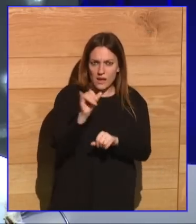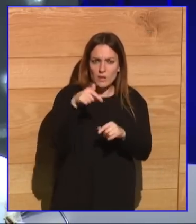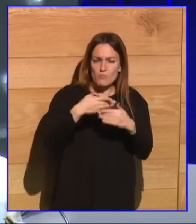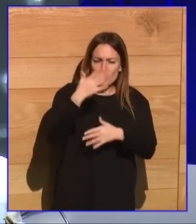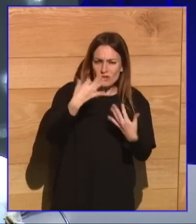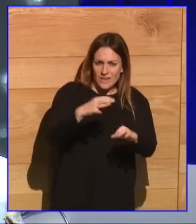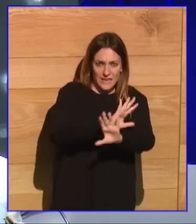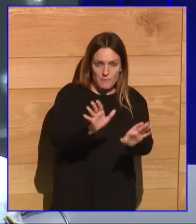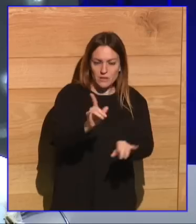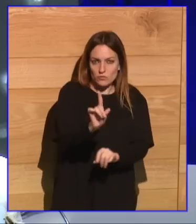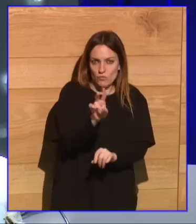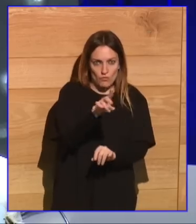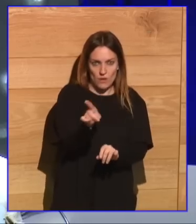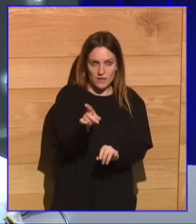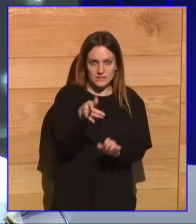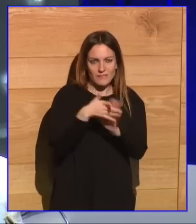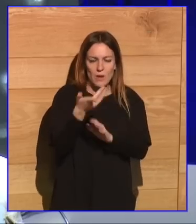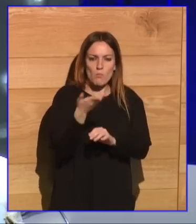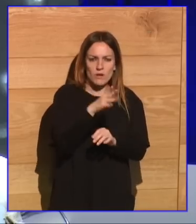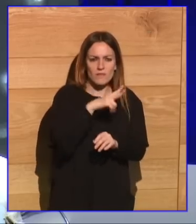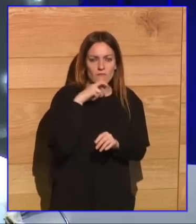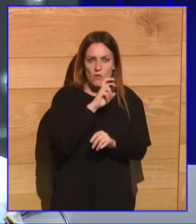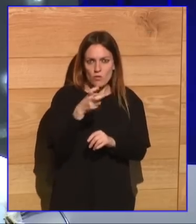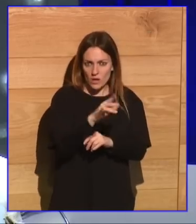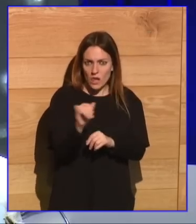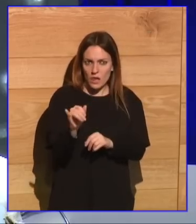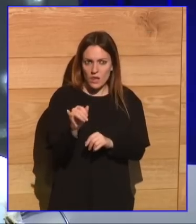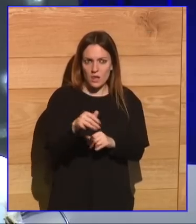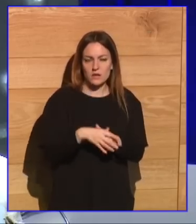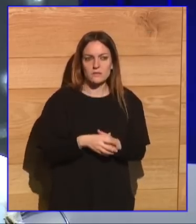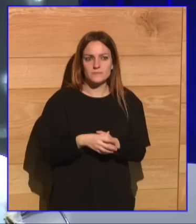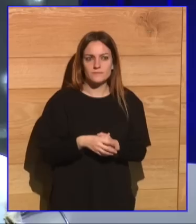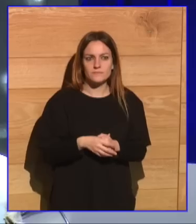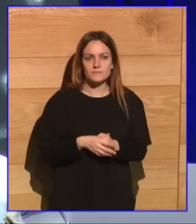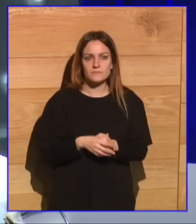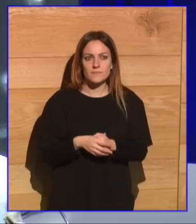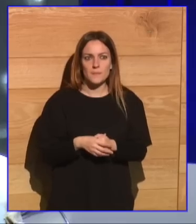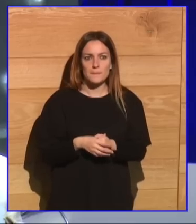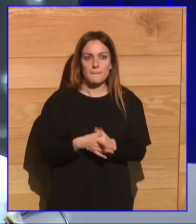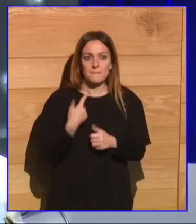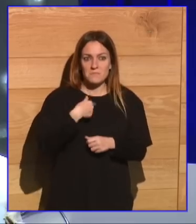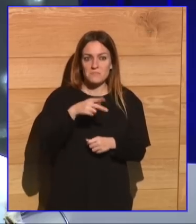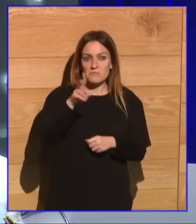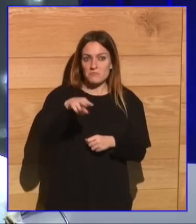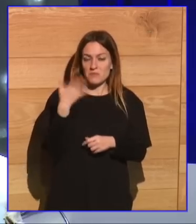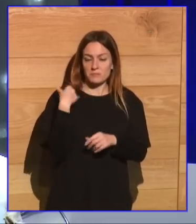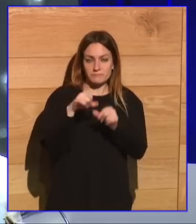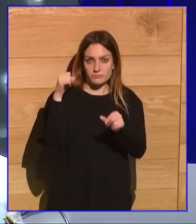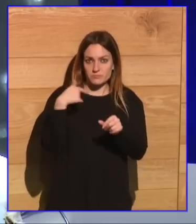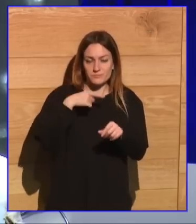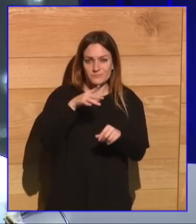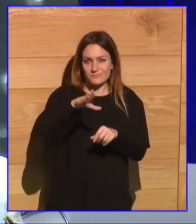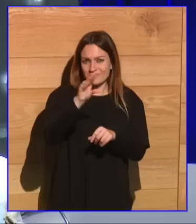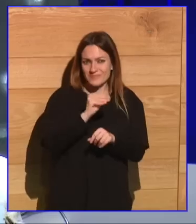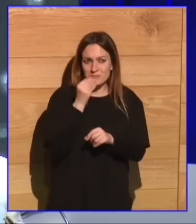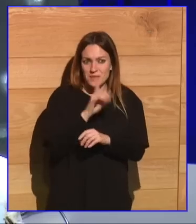muros. Notas que ahí la muerte tiene otro valor y que se te acecha desde todos los puntos de vista. Nunca entendí muy bien, sin